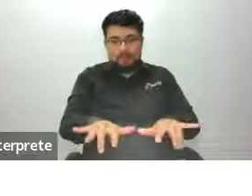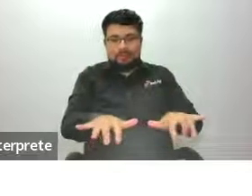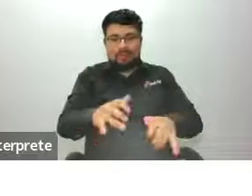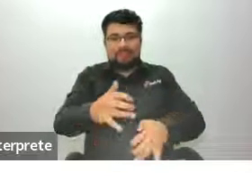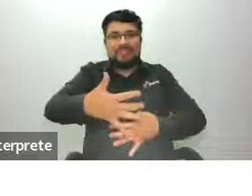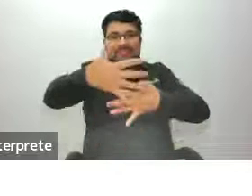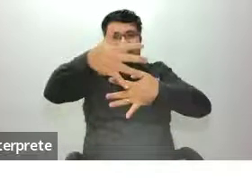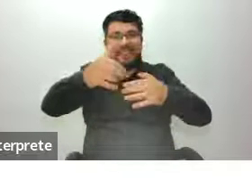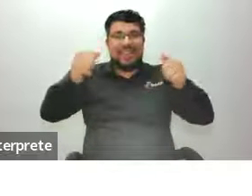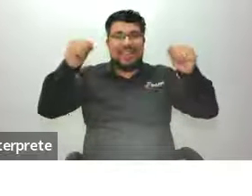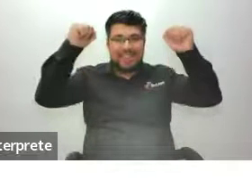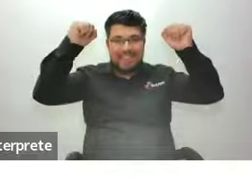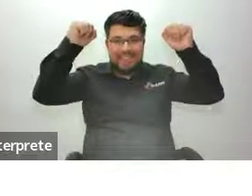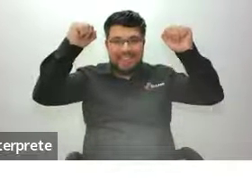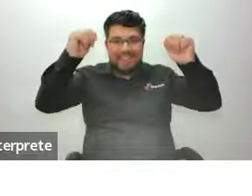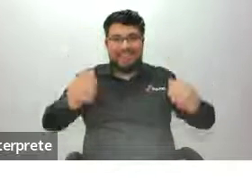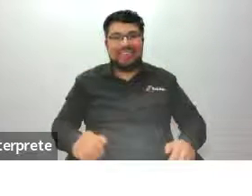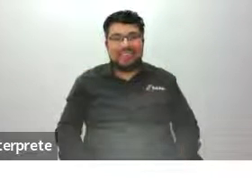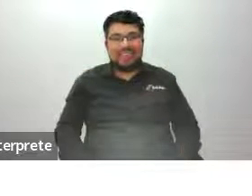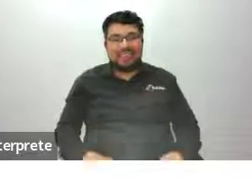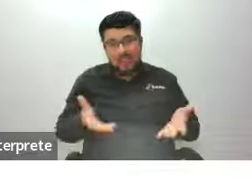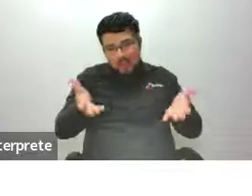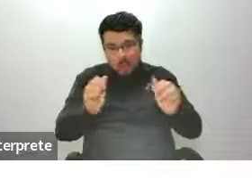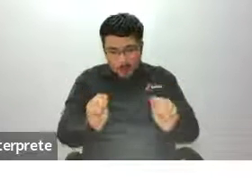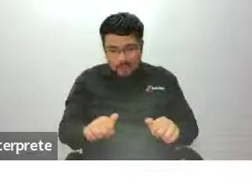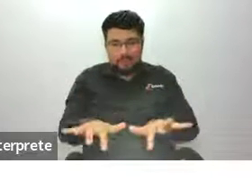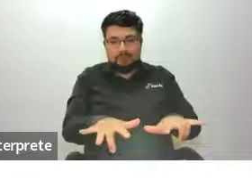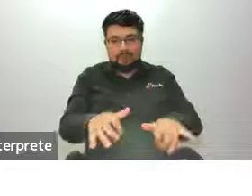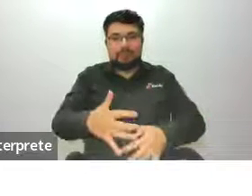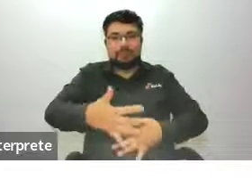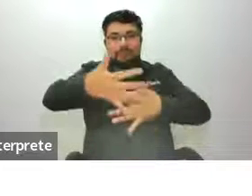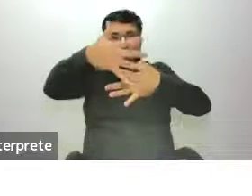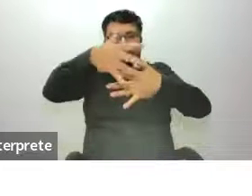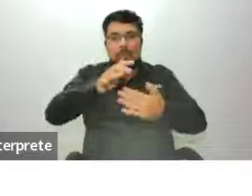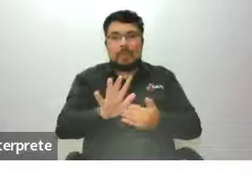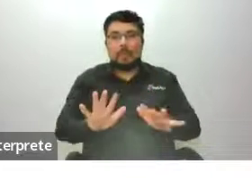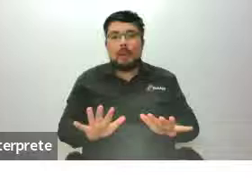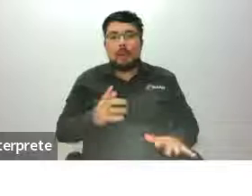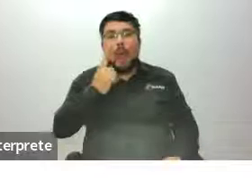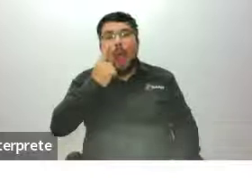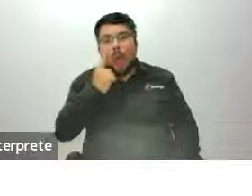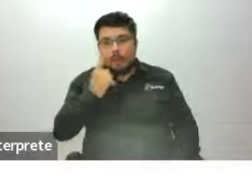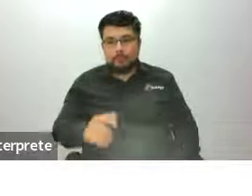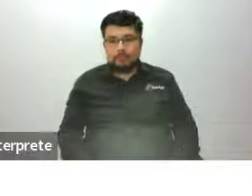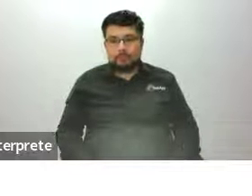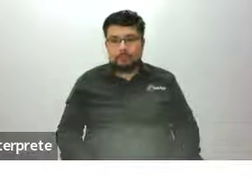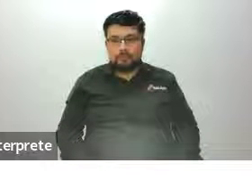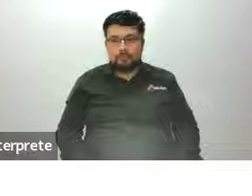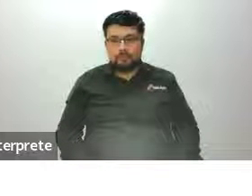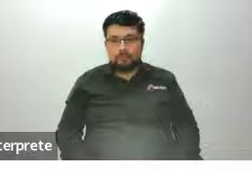¡Eh! Lo pueden escribir en el chat, ya. Ok, esperemos entonces una segunda, a ver qué dicen. Si son...